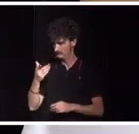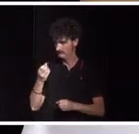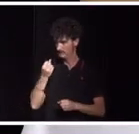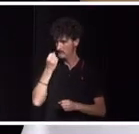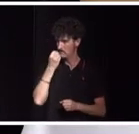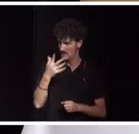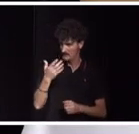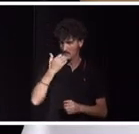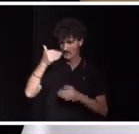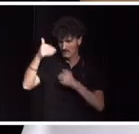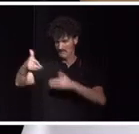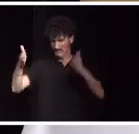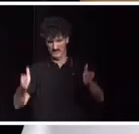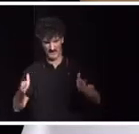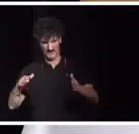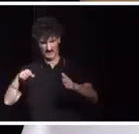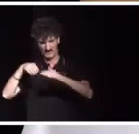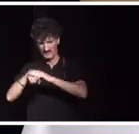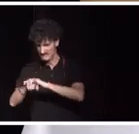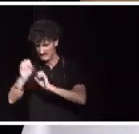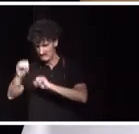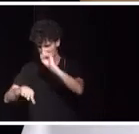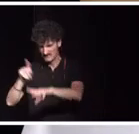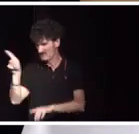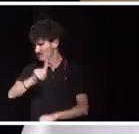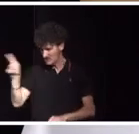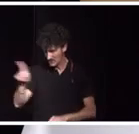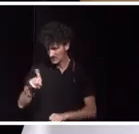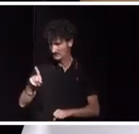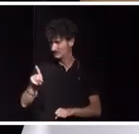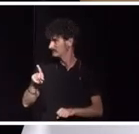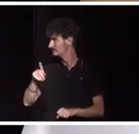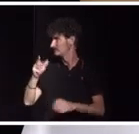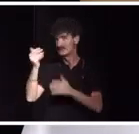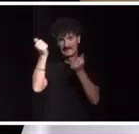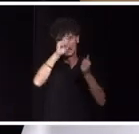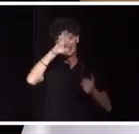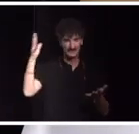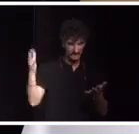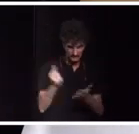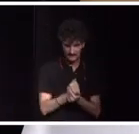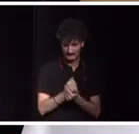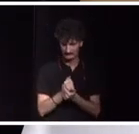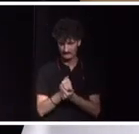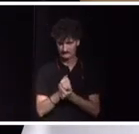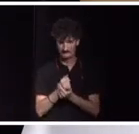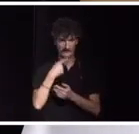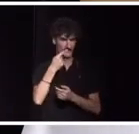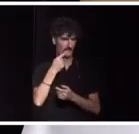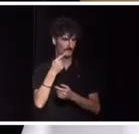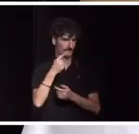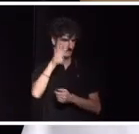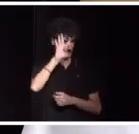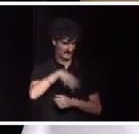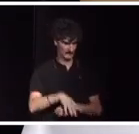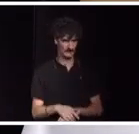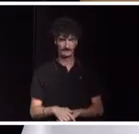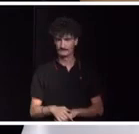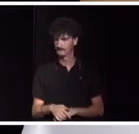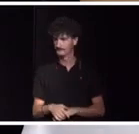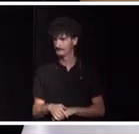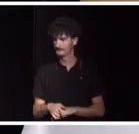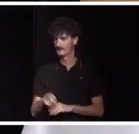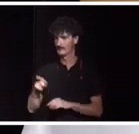en barracones, como están pasando. Y desde aquí, un saludo a la Escuela del Bosque, que es donde va mi hijo y es un barracón, que